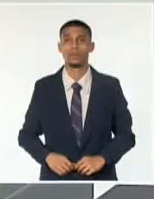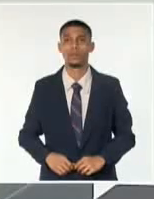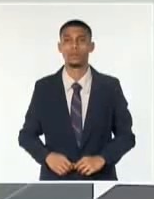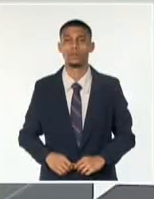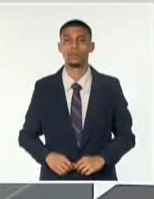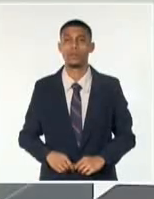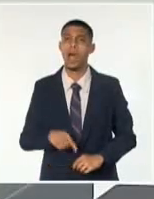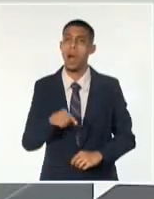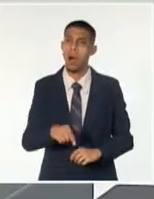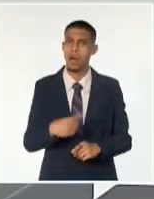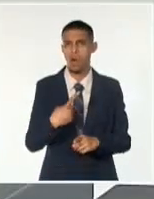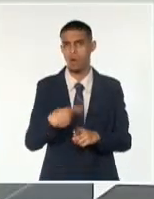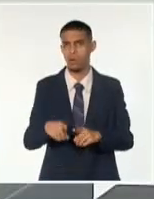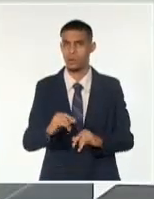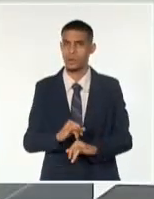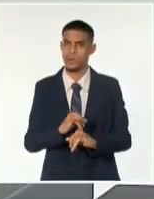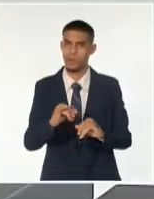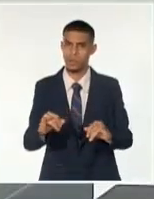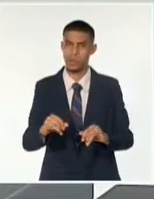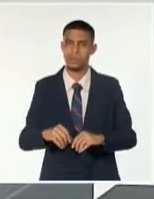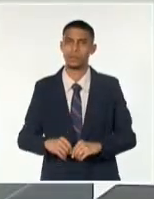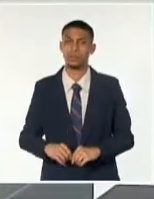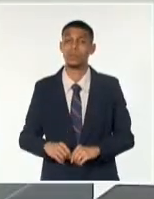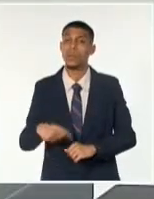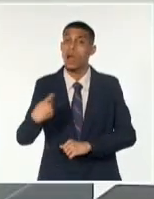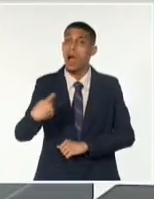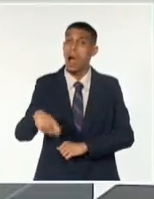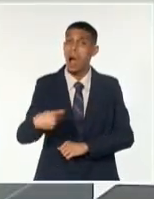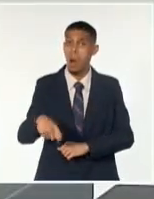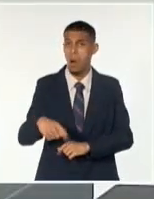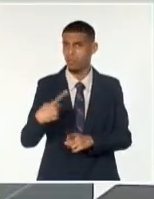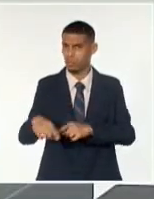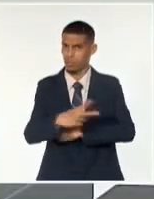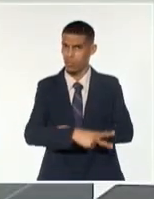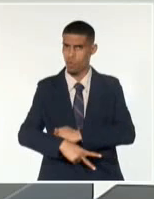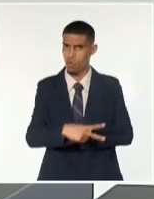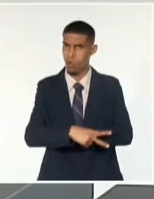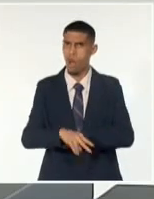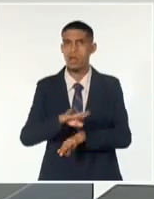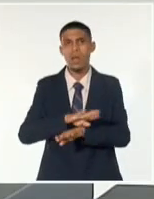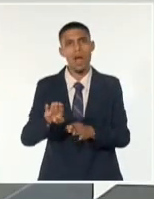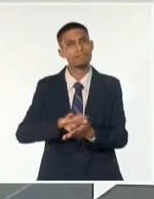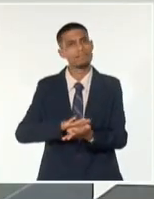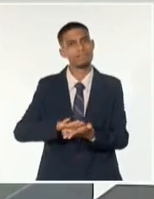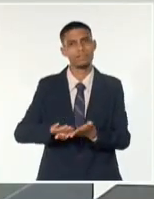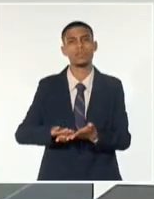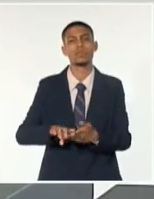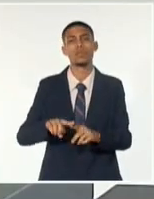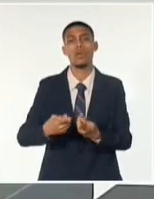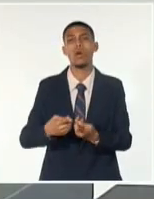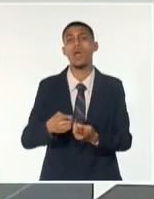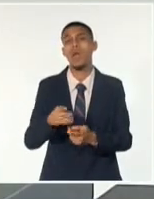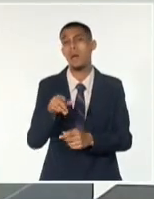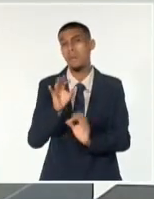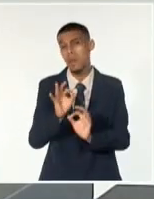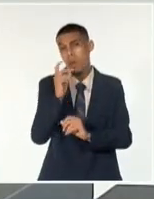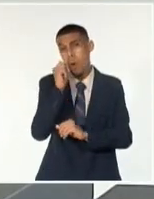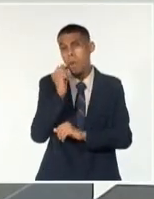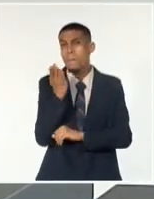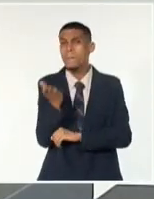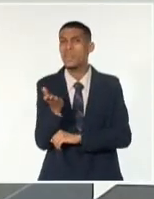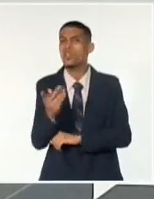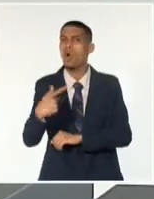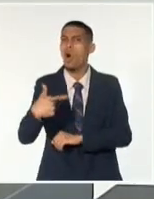Y a esta hora repasamos el panorama mundial. Uno de los abogados de Hunter Biden se retira del caso tras pedir al juez que desestime la